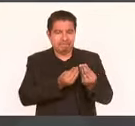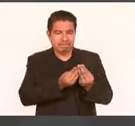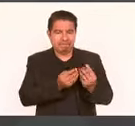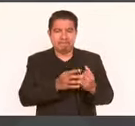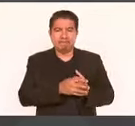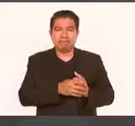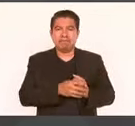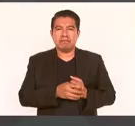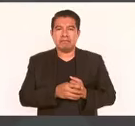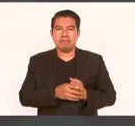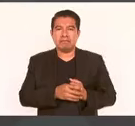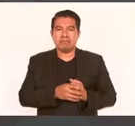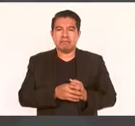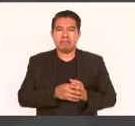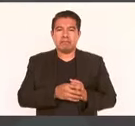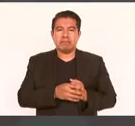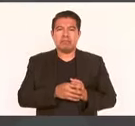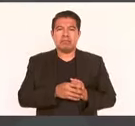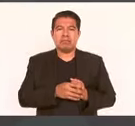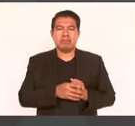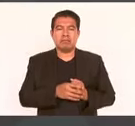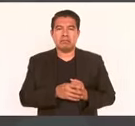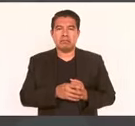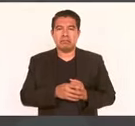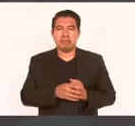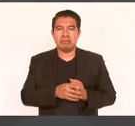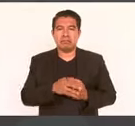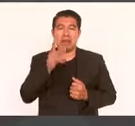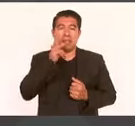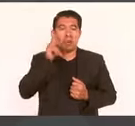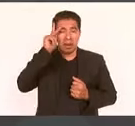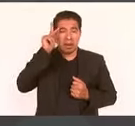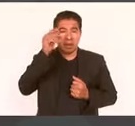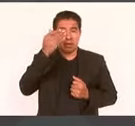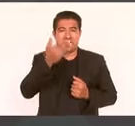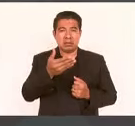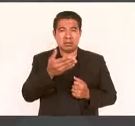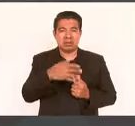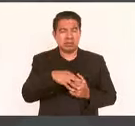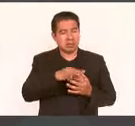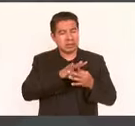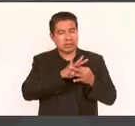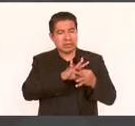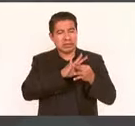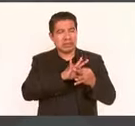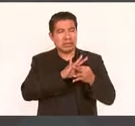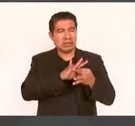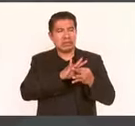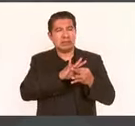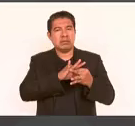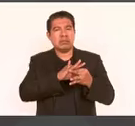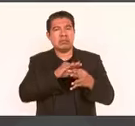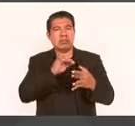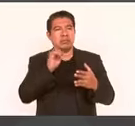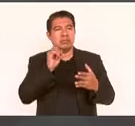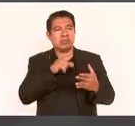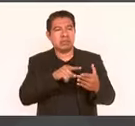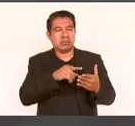es el Papa más apegado a la